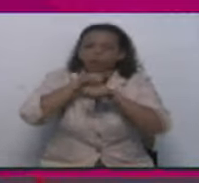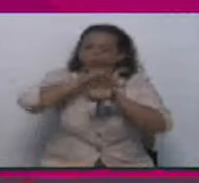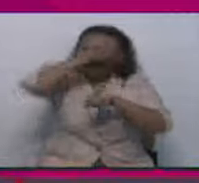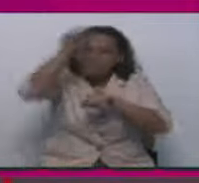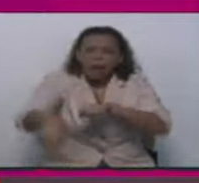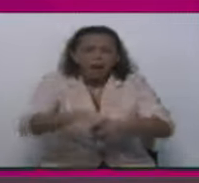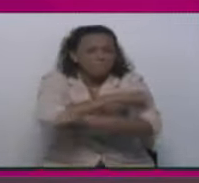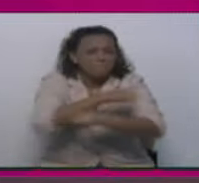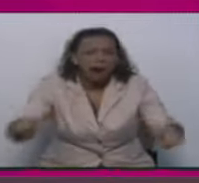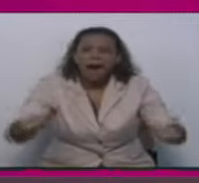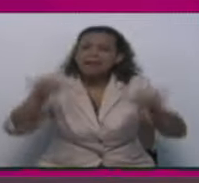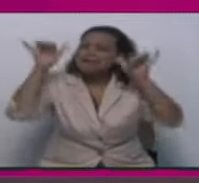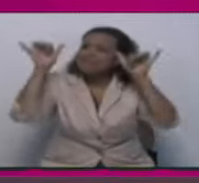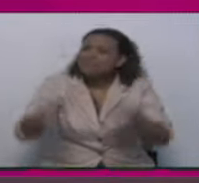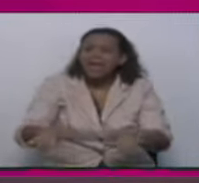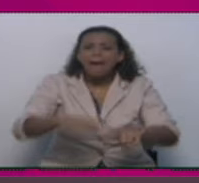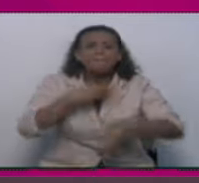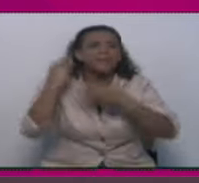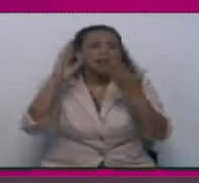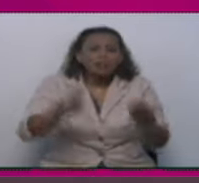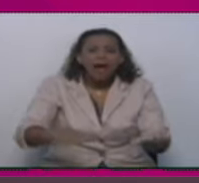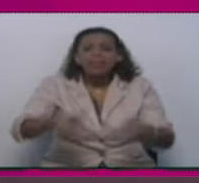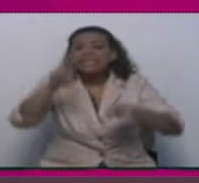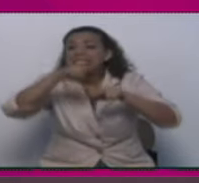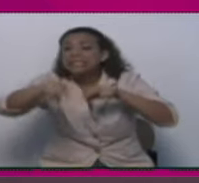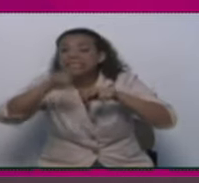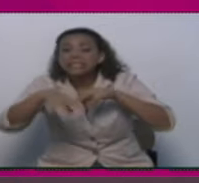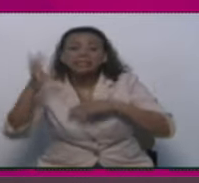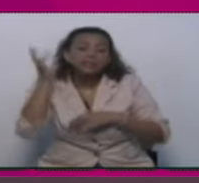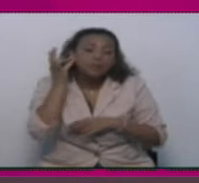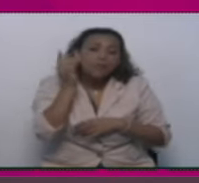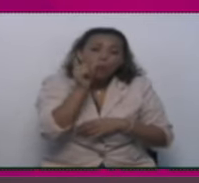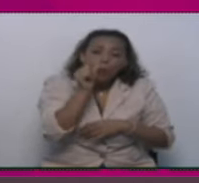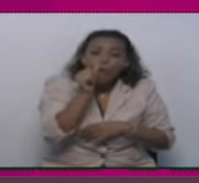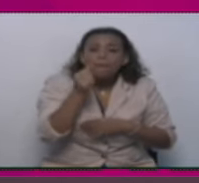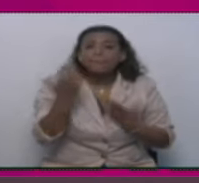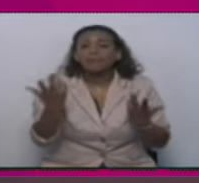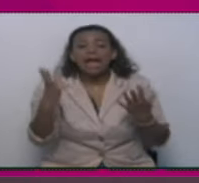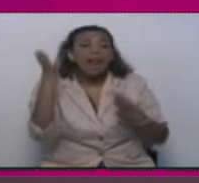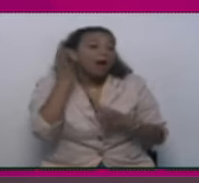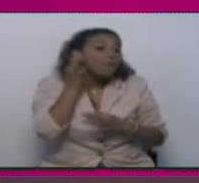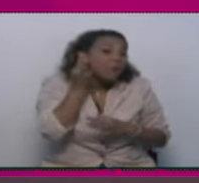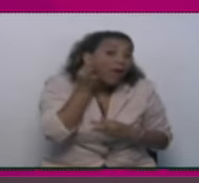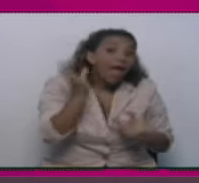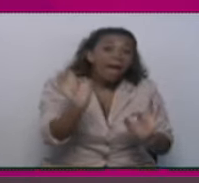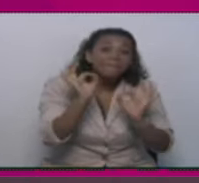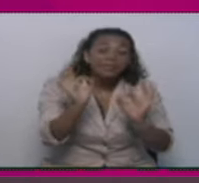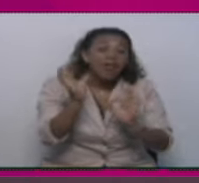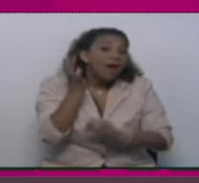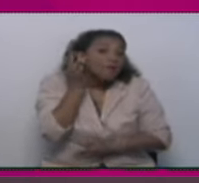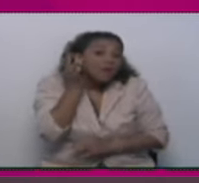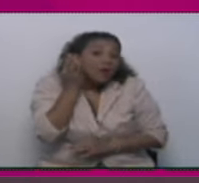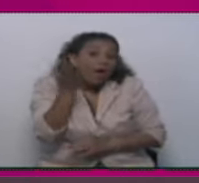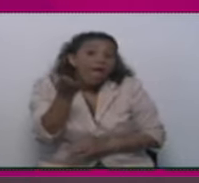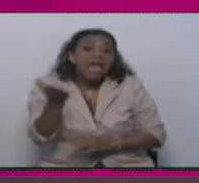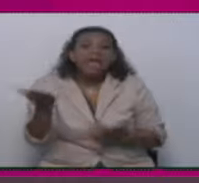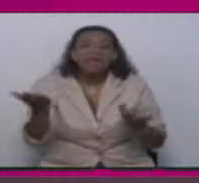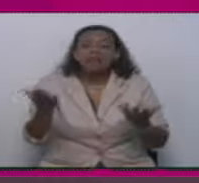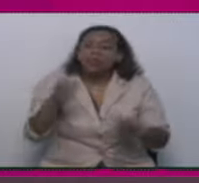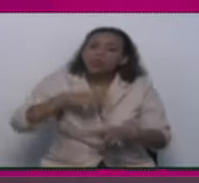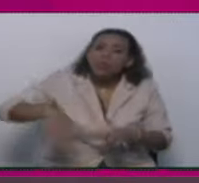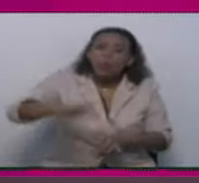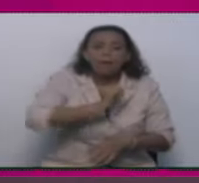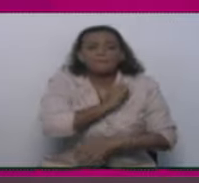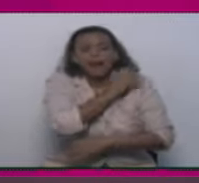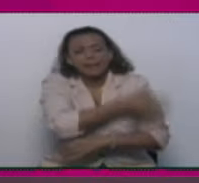Gaza, en Cisjordania, matando los niños y las niñas, las mujeres, como usted ha dicho, en